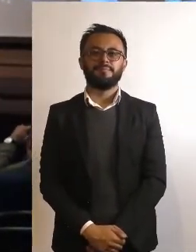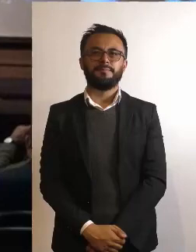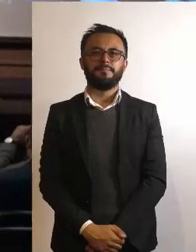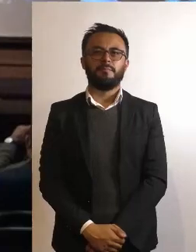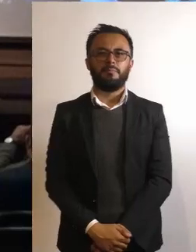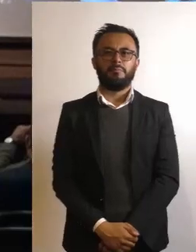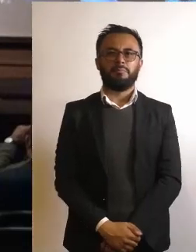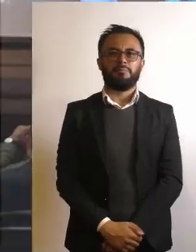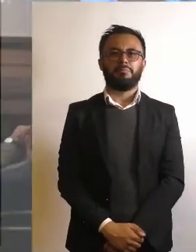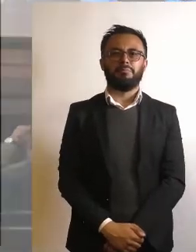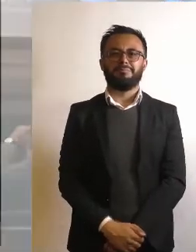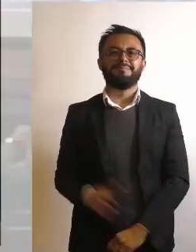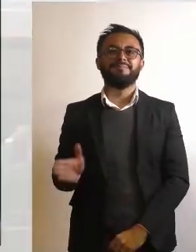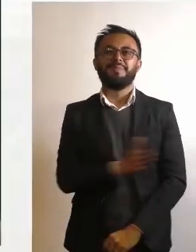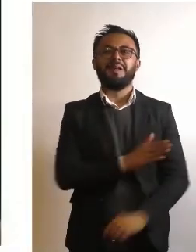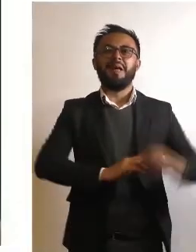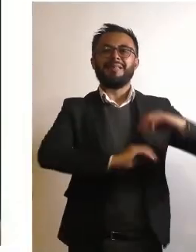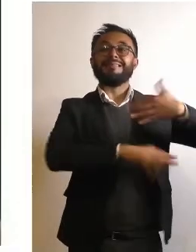Décima pregunta.